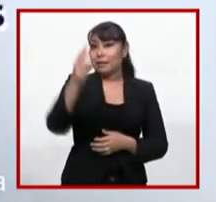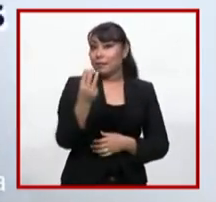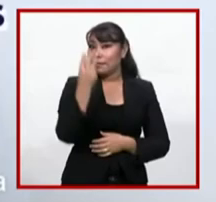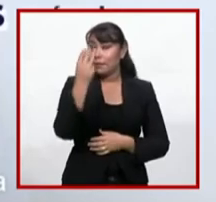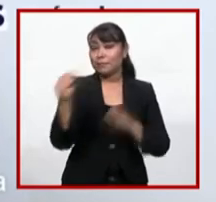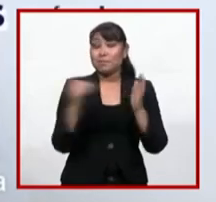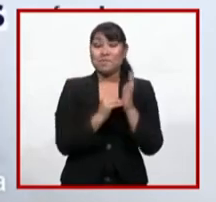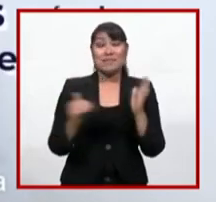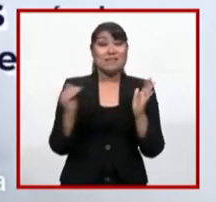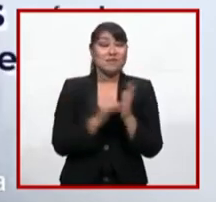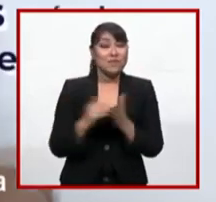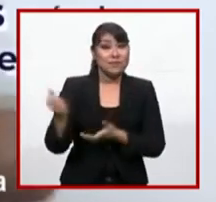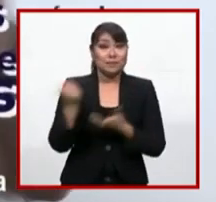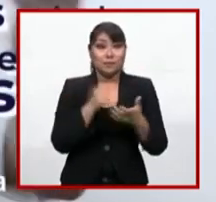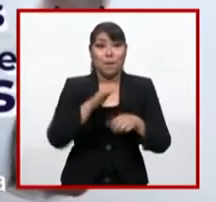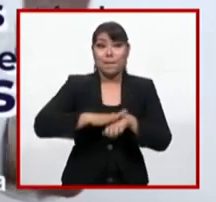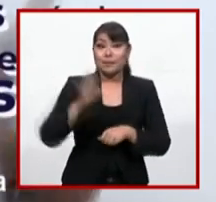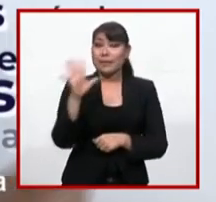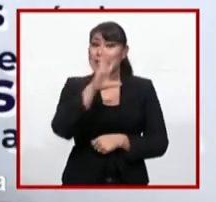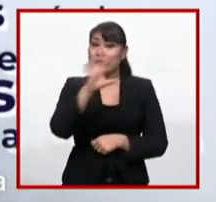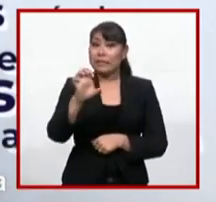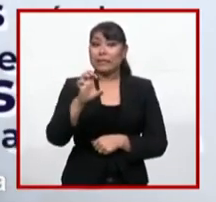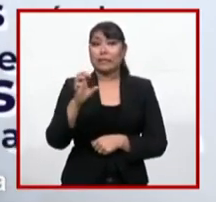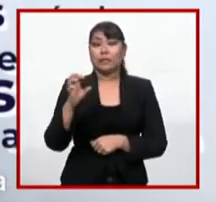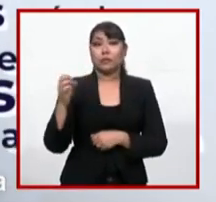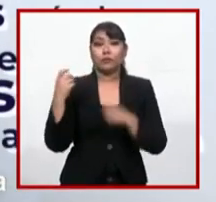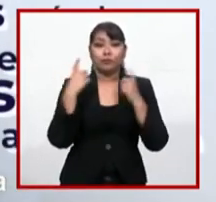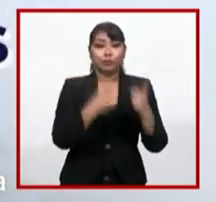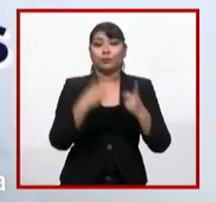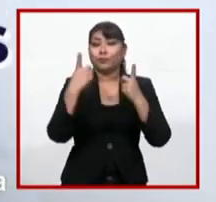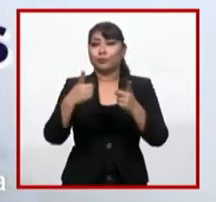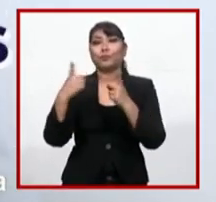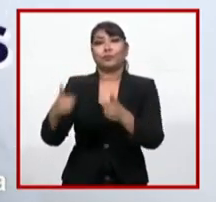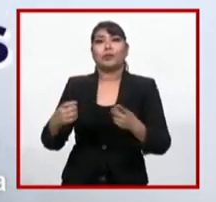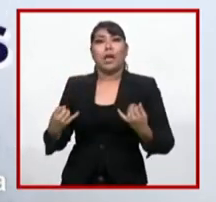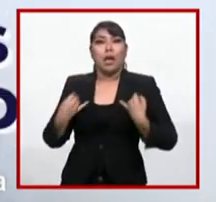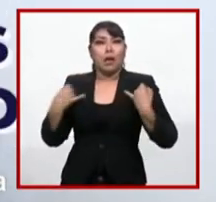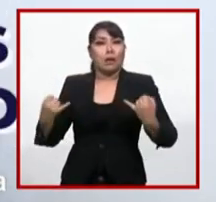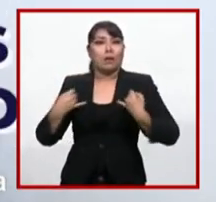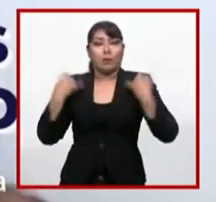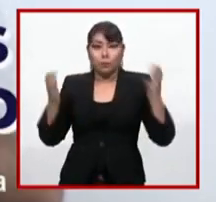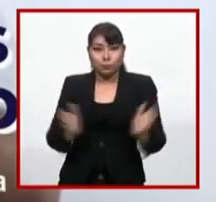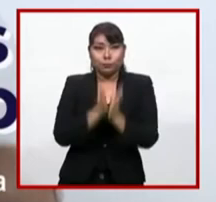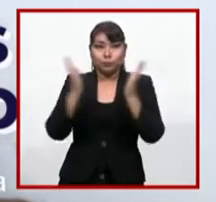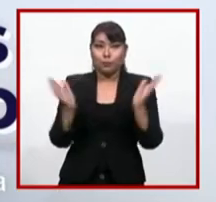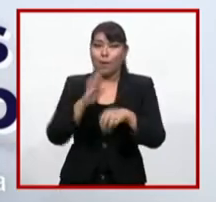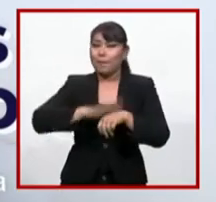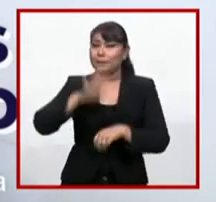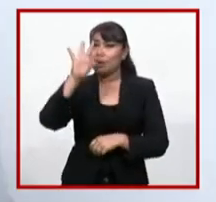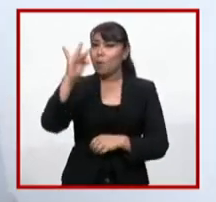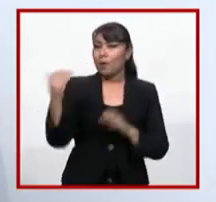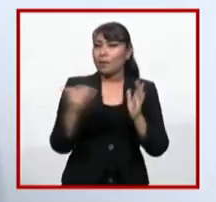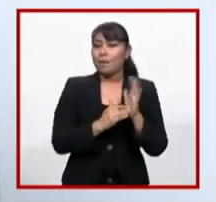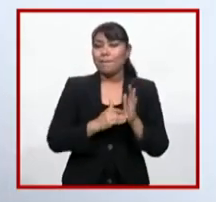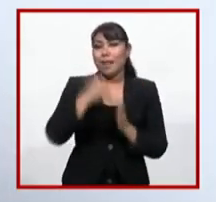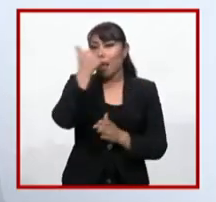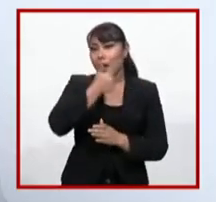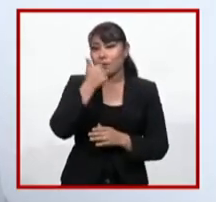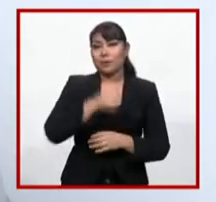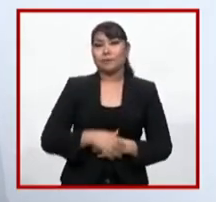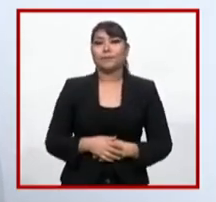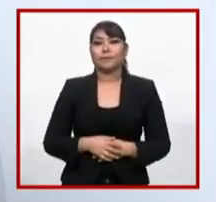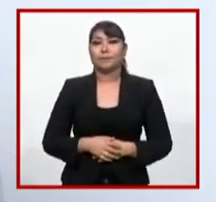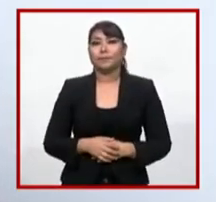pesos. Entregamos más de 500 estímulos a jóvenes de excelencia académica y plantamos más de 40,000 árboles en las diversas regiones.